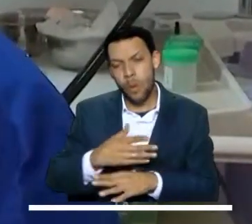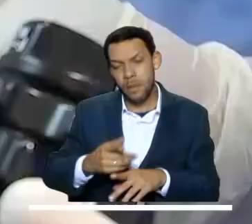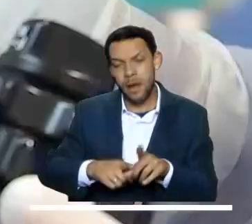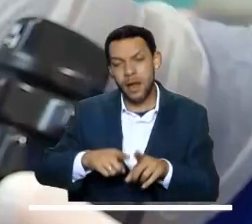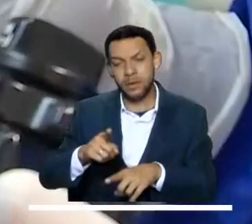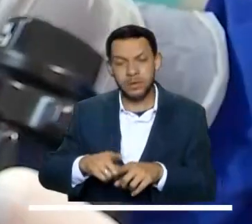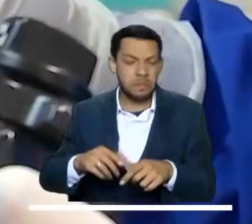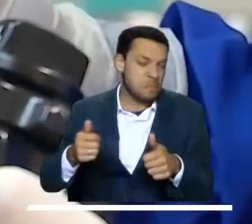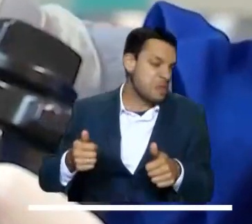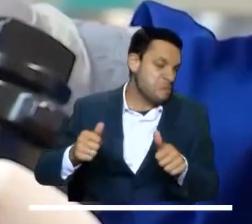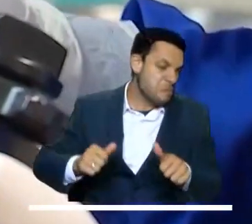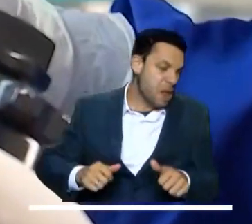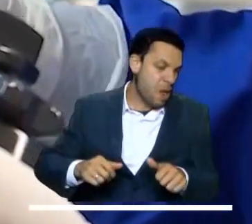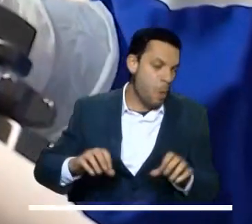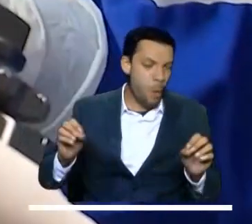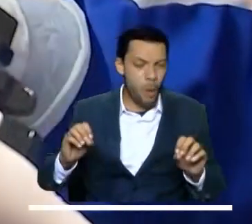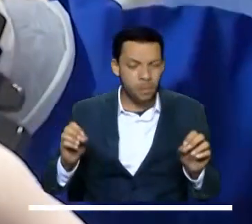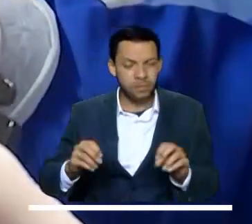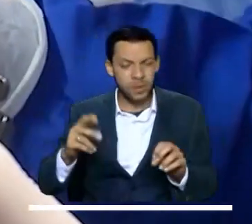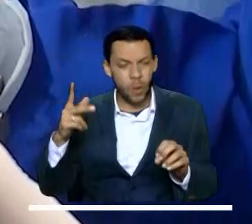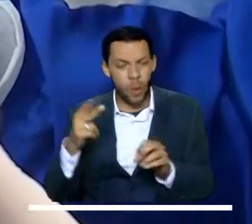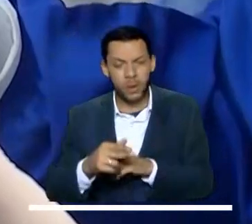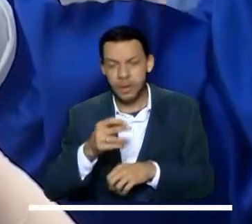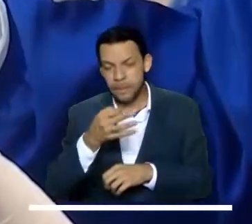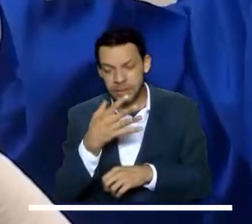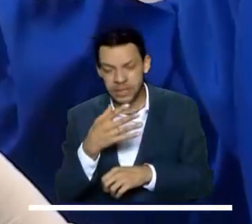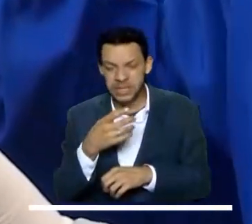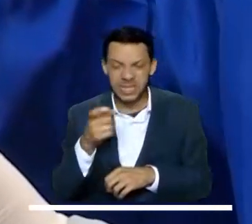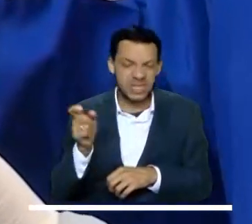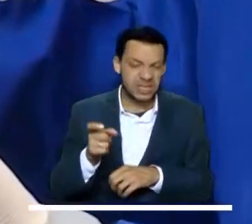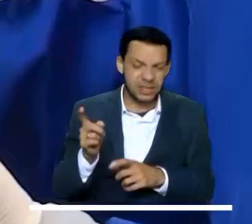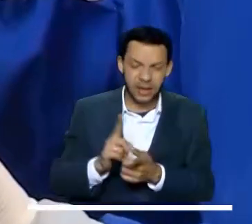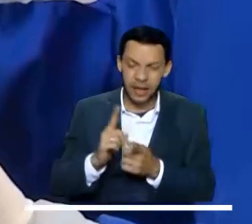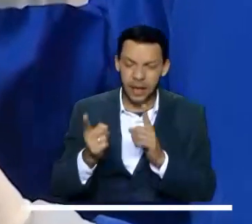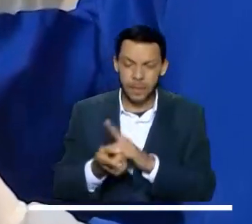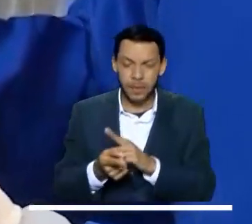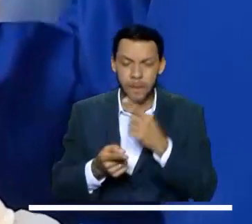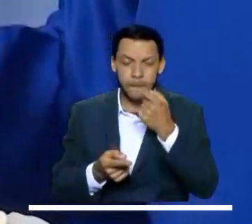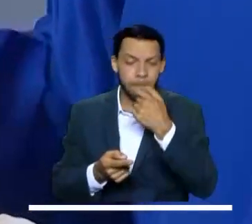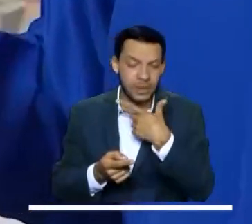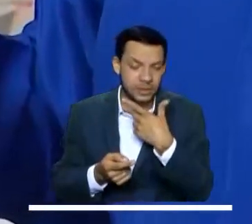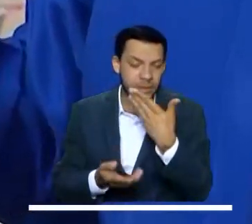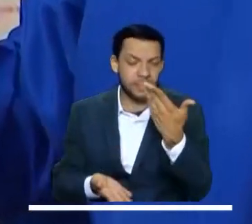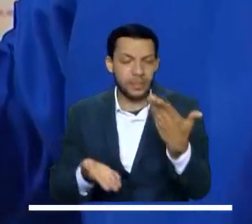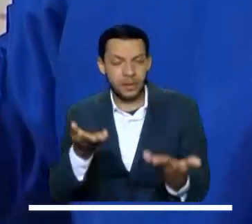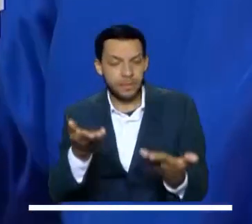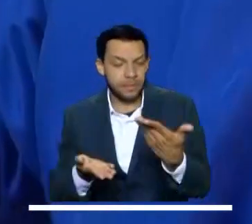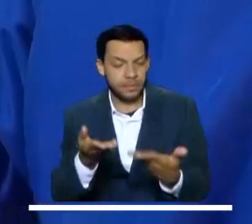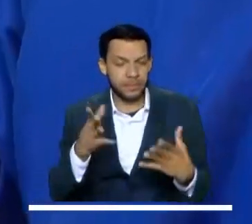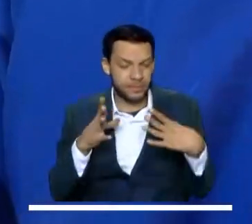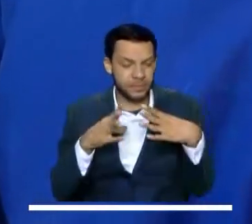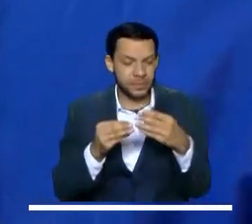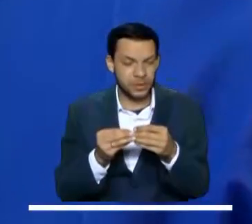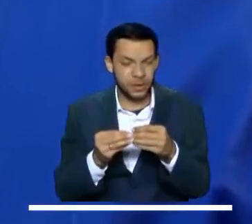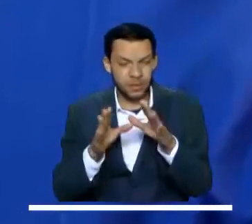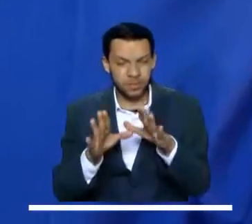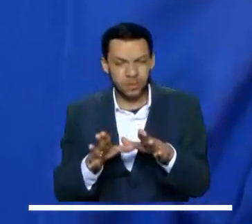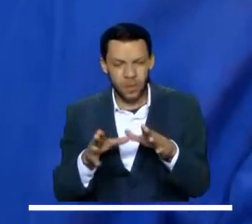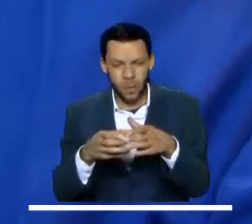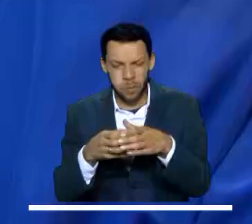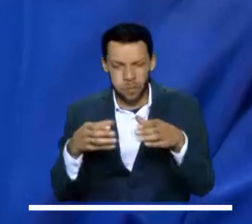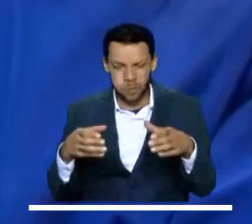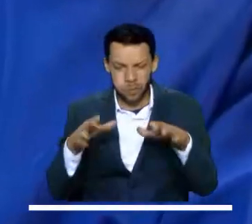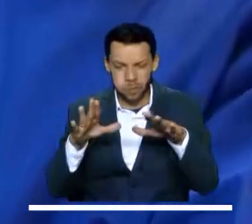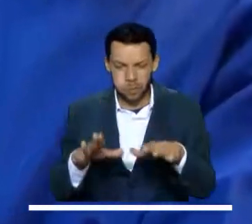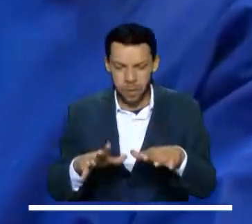paciente está en riesgo. Este es un colonoscopio, un equipo flexible con una microcámara en la parte distal que nos permite visualizar